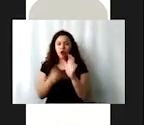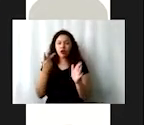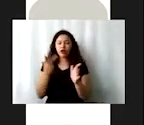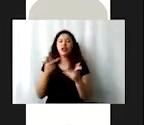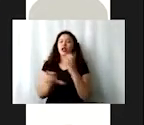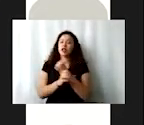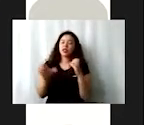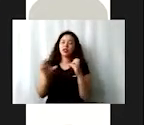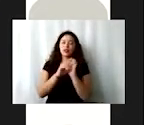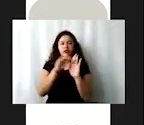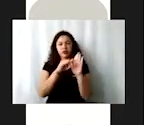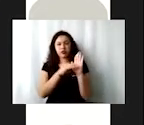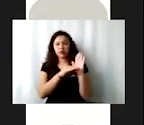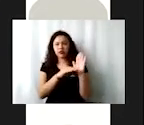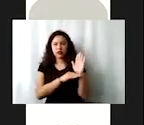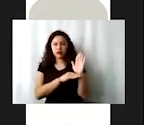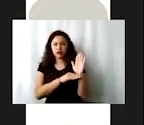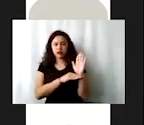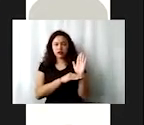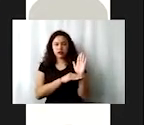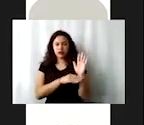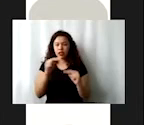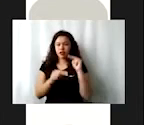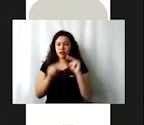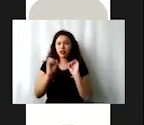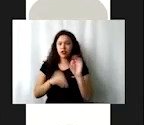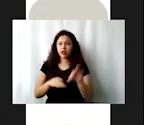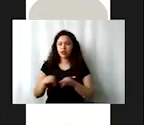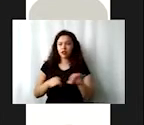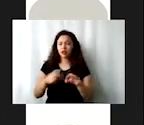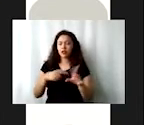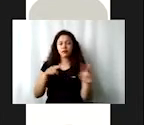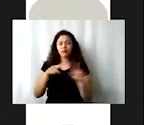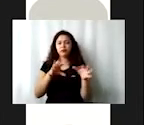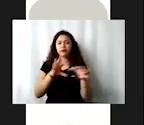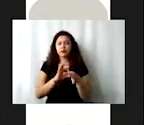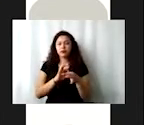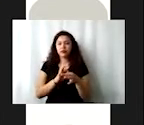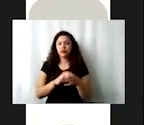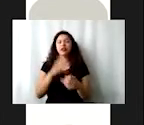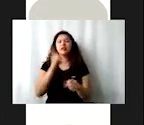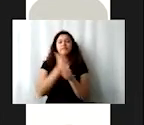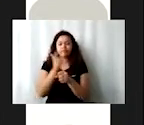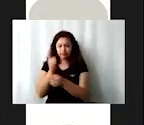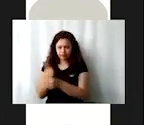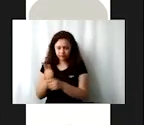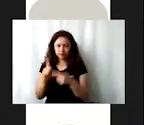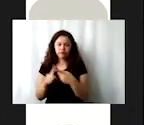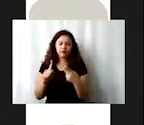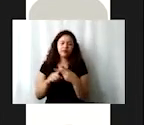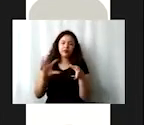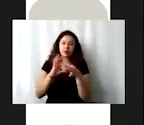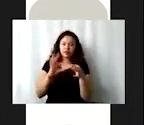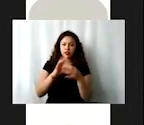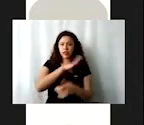elementos del puesto tiene que ver con la identificación, la descripción